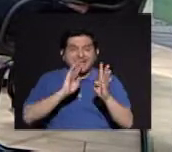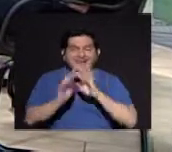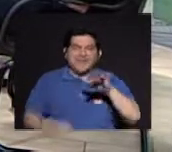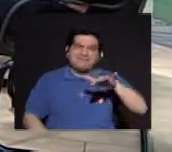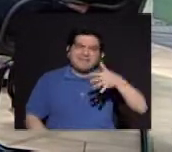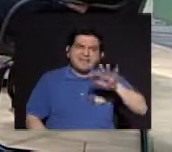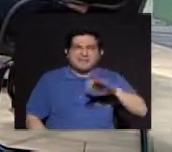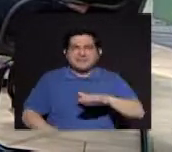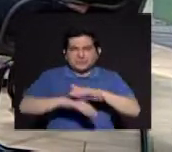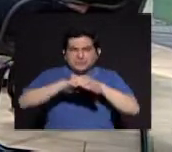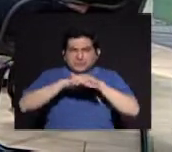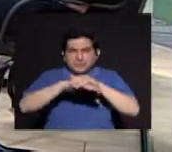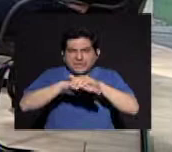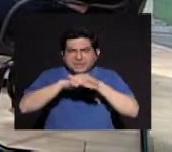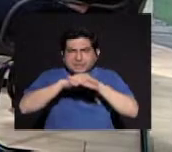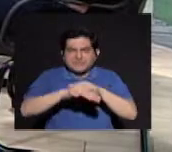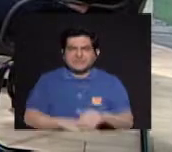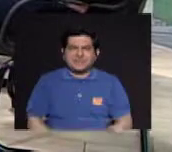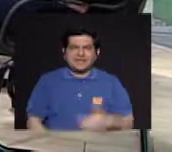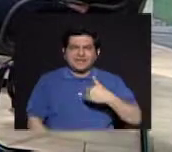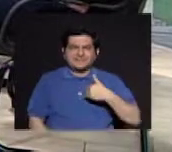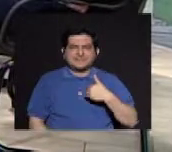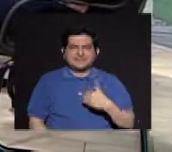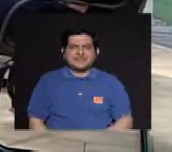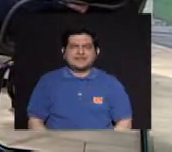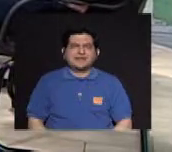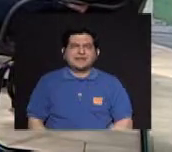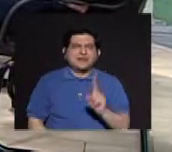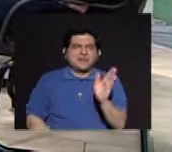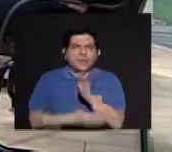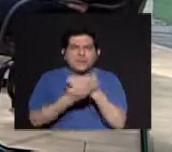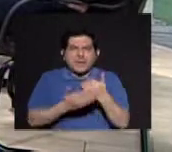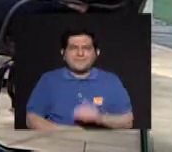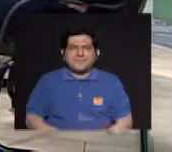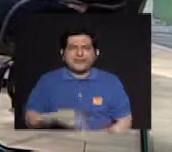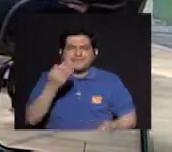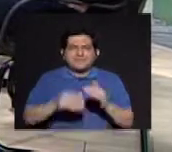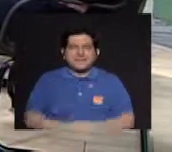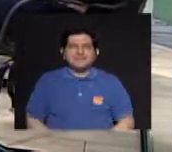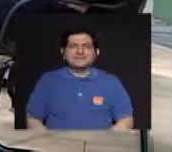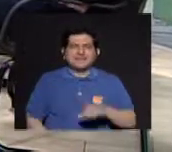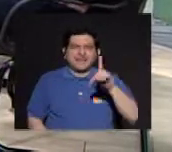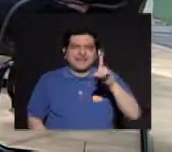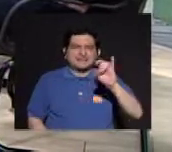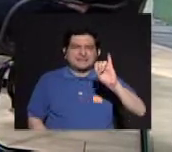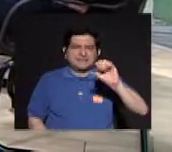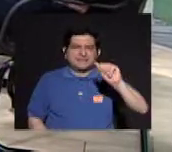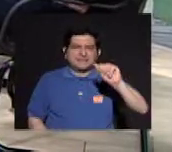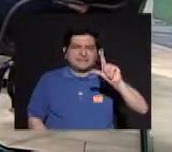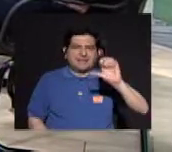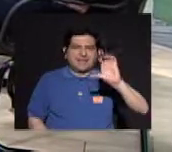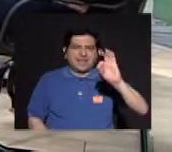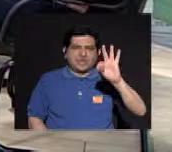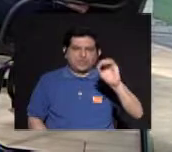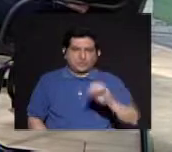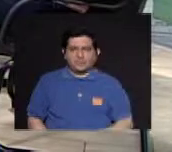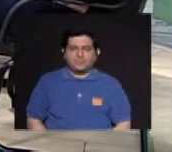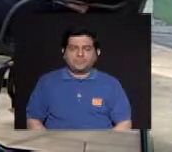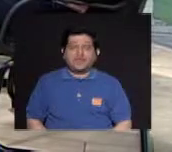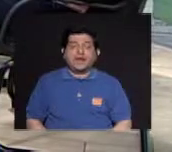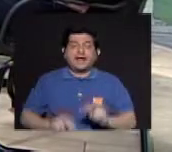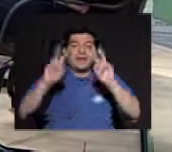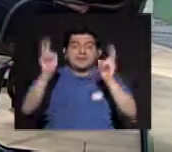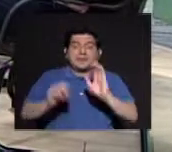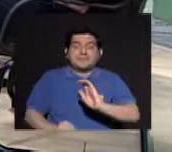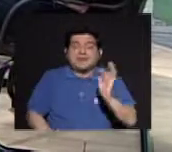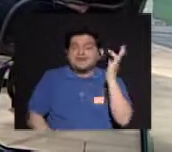que hablar más o menos el inglés con un poquito de dialecto y con el acento, ¿verdad? Después el